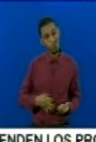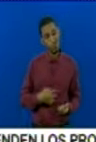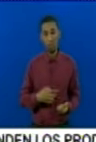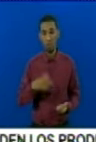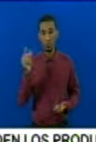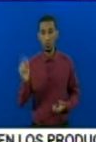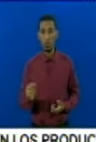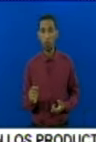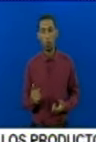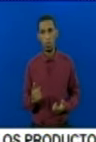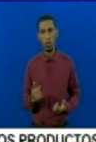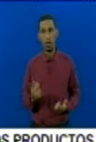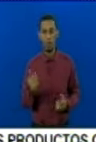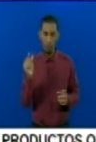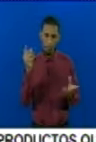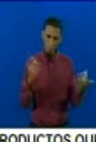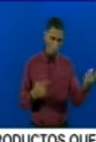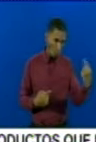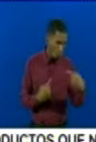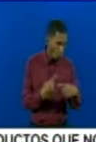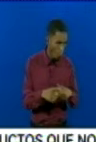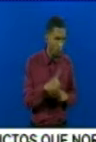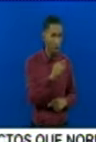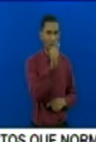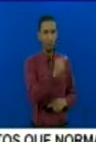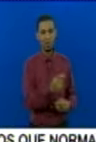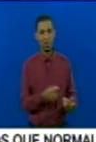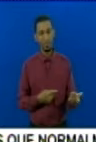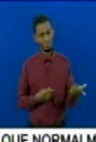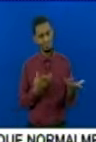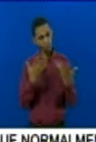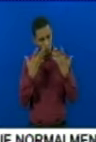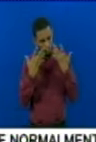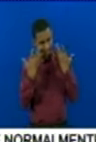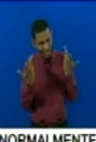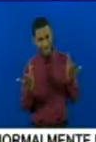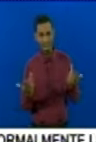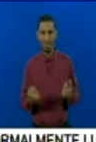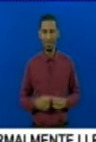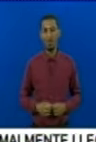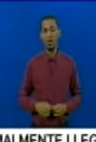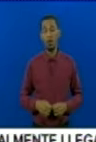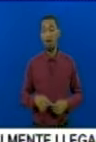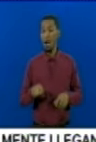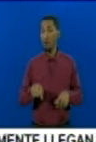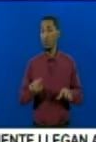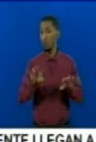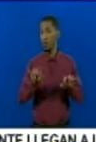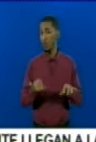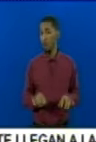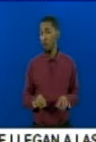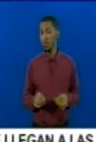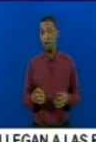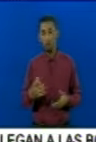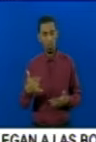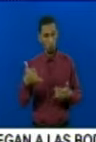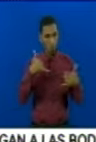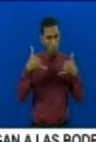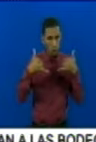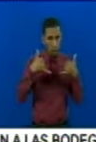satisfacción que personas que plantearon que a nosotros, constantemente la secretaria y nosotros, por los teléfonos